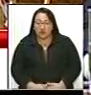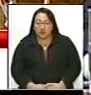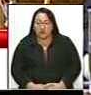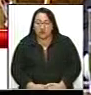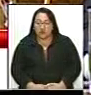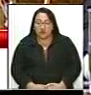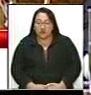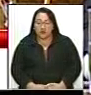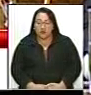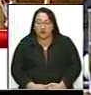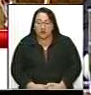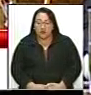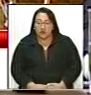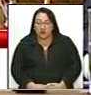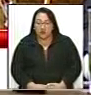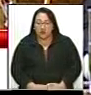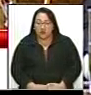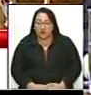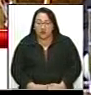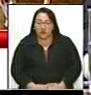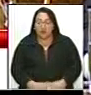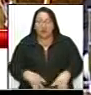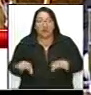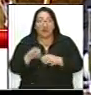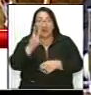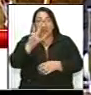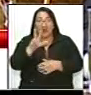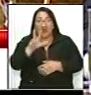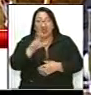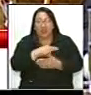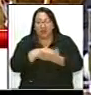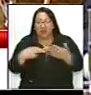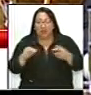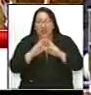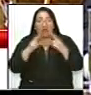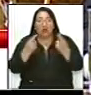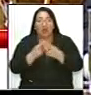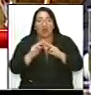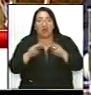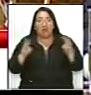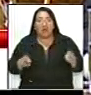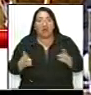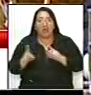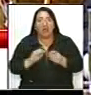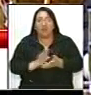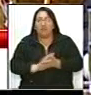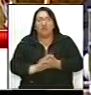debo manifestar lo siguiente. Hace 3 semanas que no nos reunimos la mesa directiva.